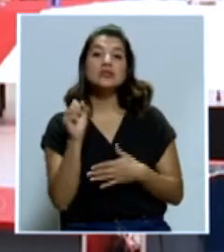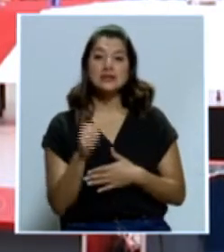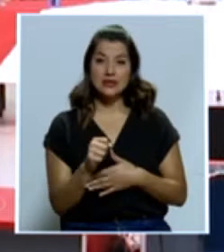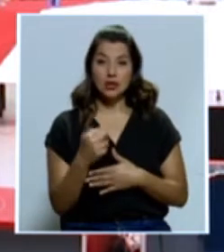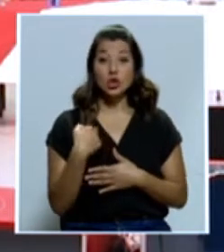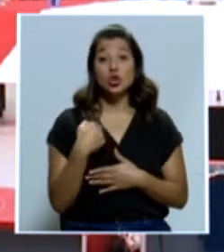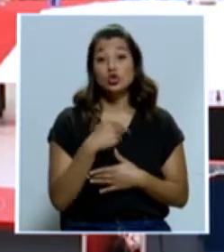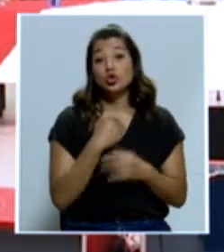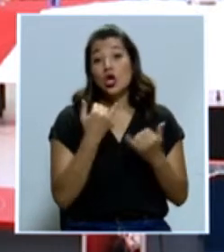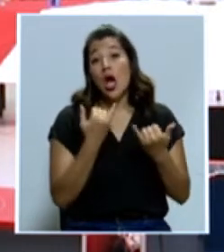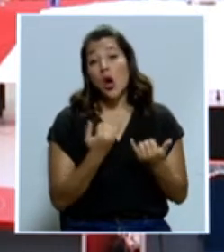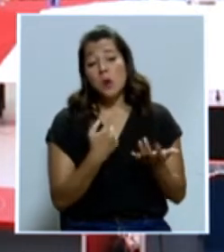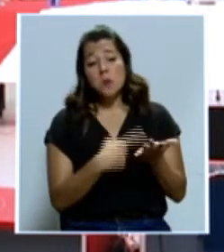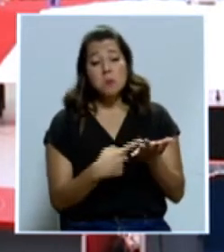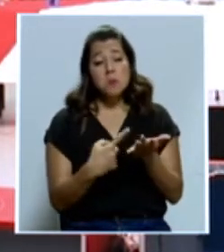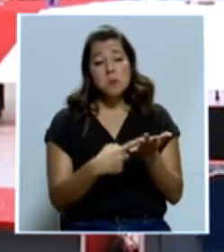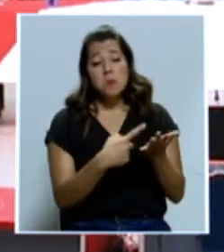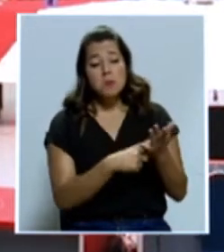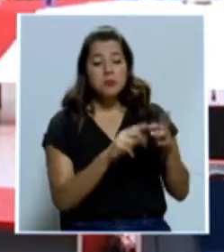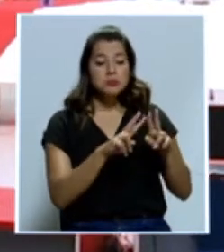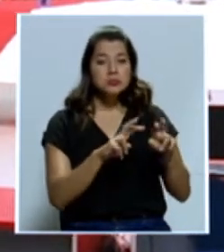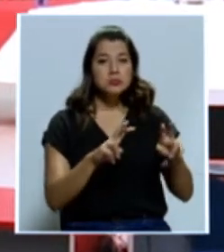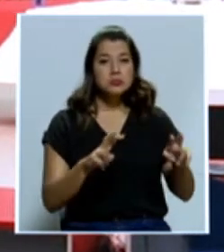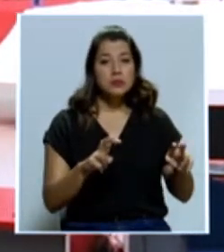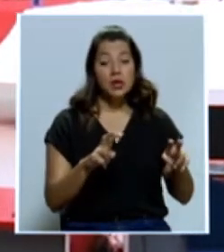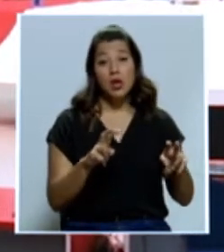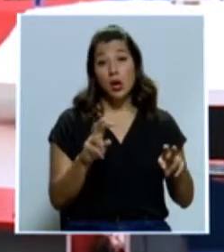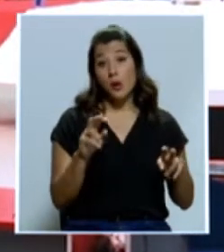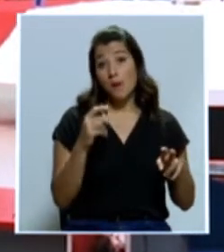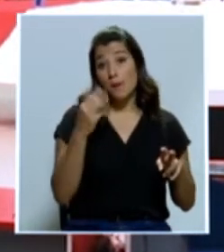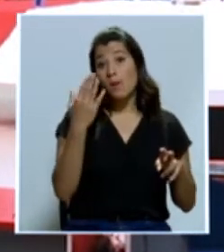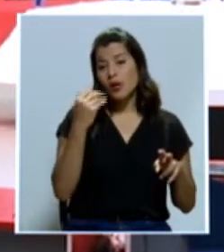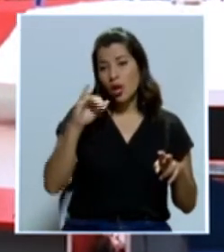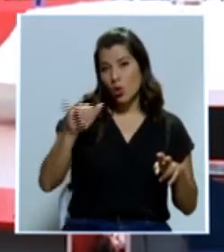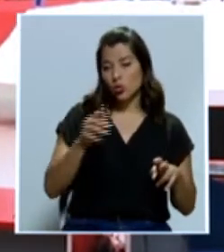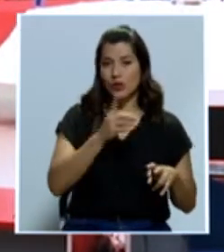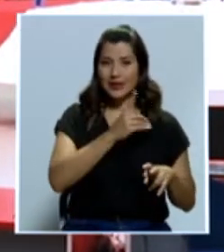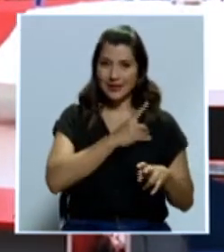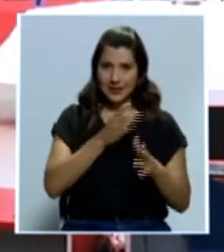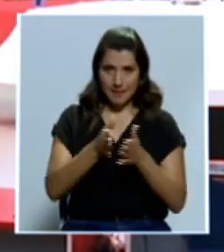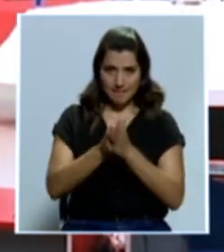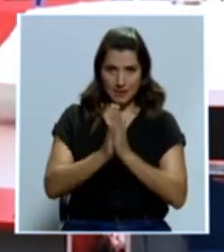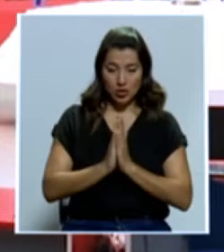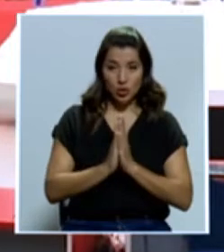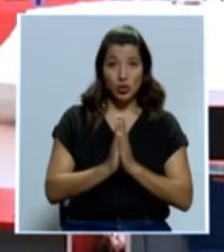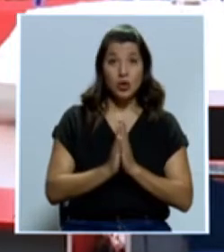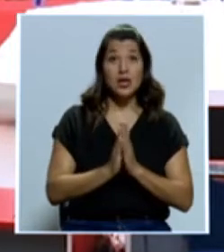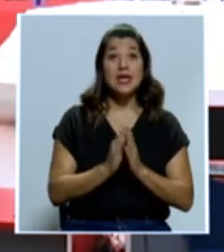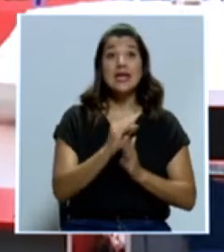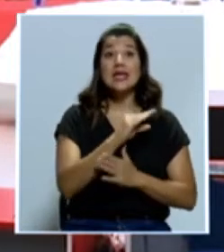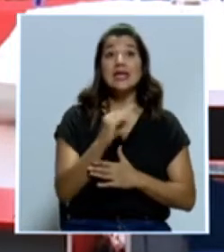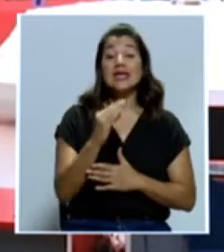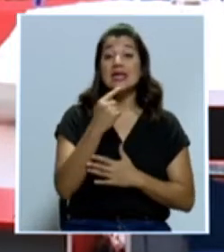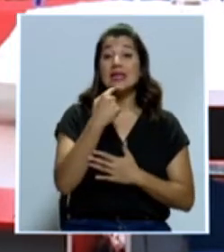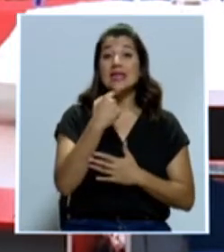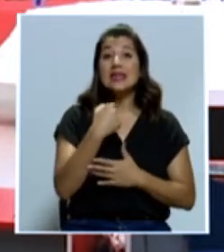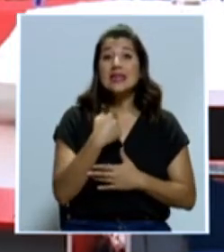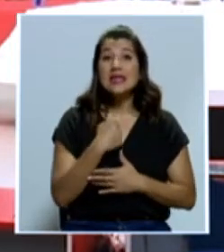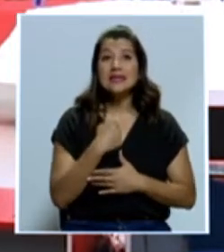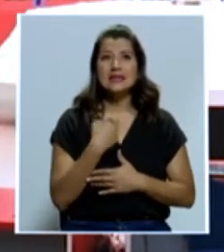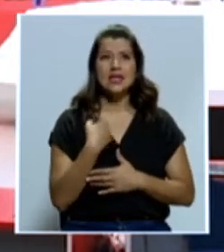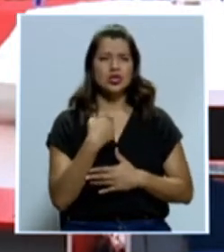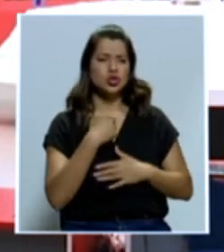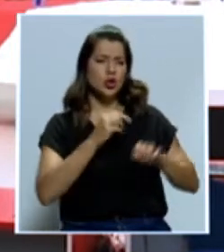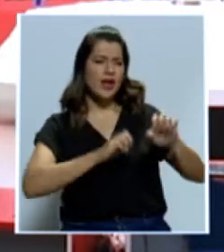haciendo un análisis a nivel de las gerencias, a solicitud inclusive de la Junta Directiva, en donde nos están diciendo que valoremos todos